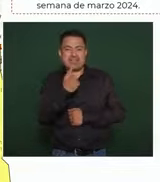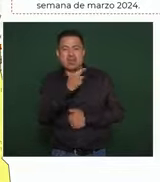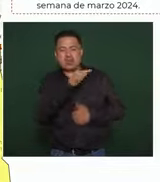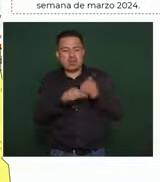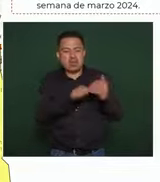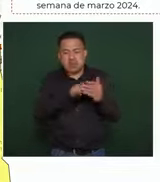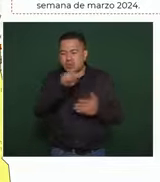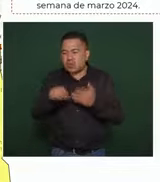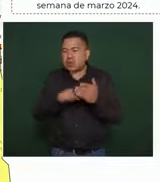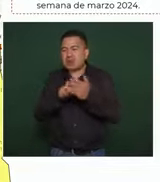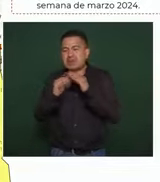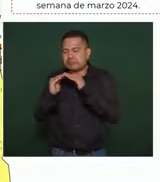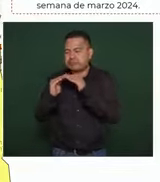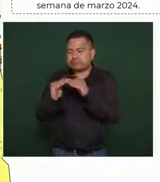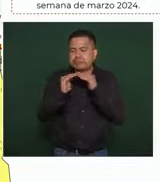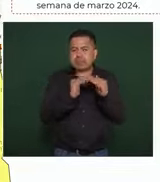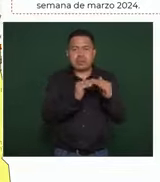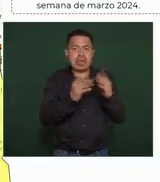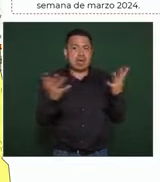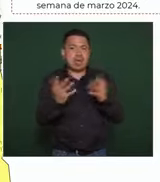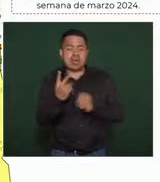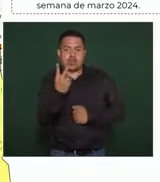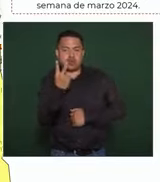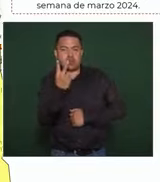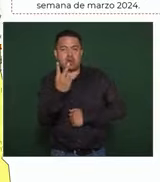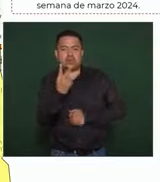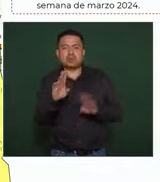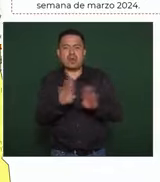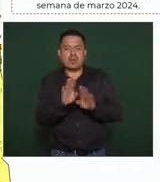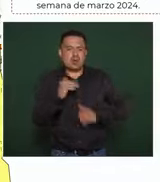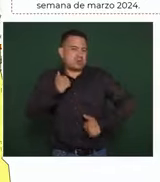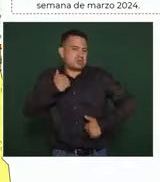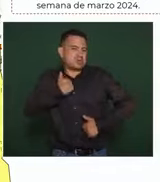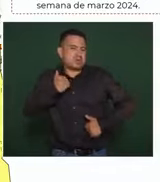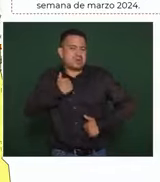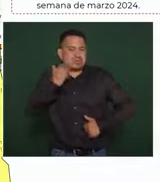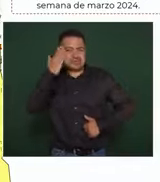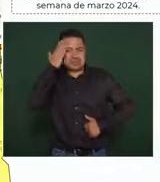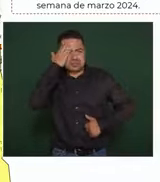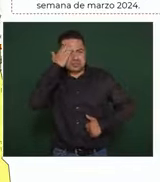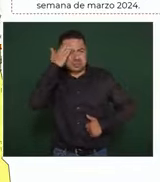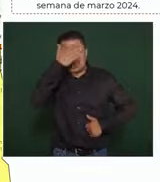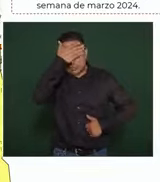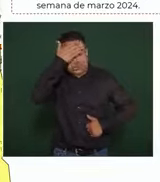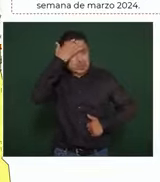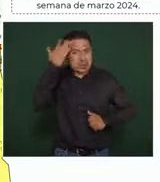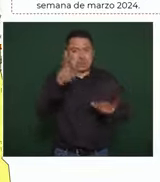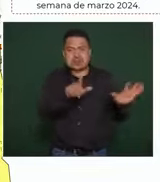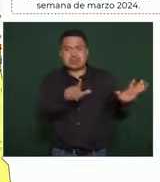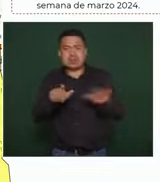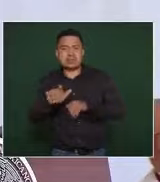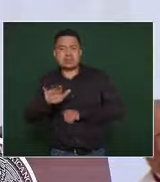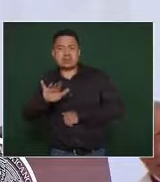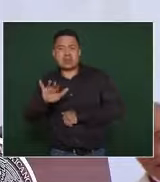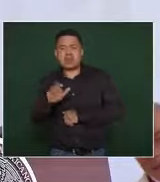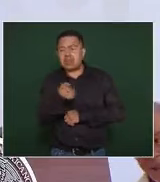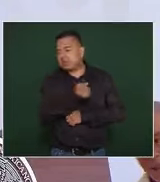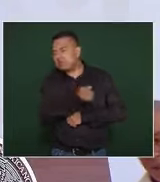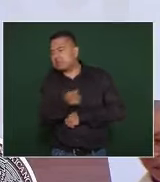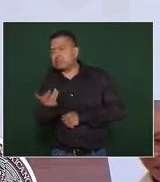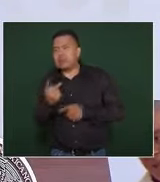instalaciones, se harán dos de tipo batallón con una capacidad de 750